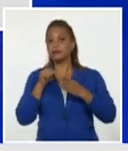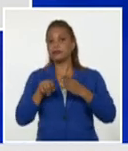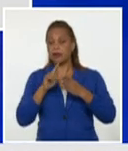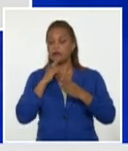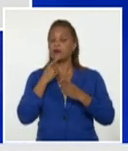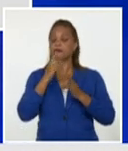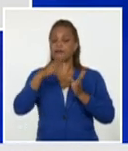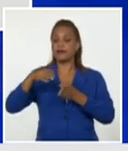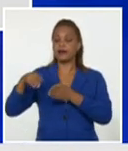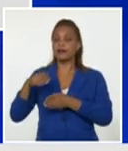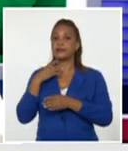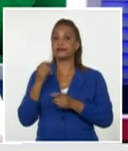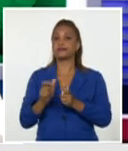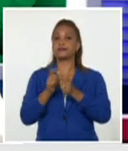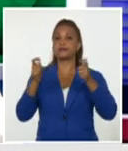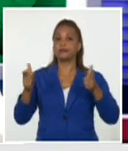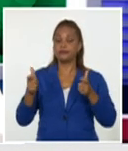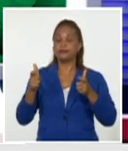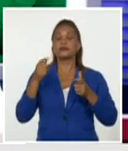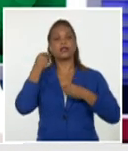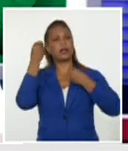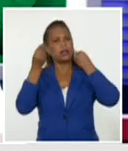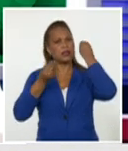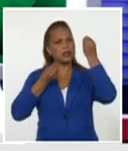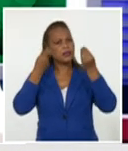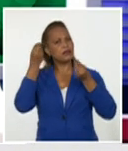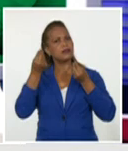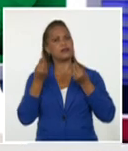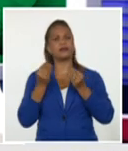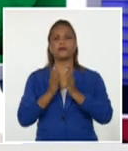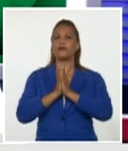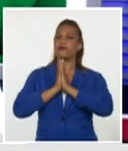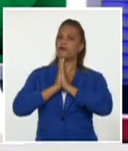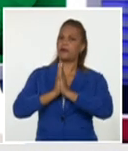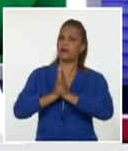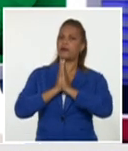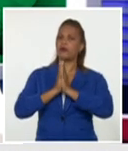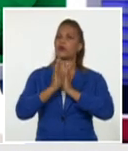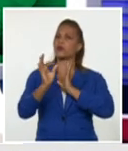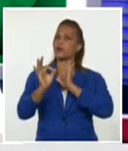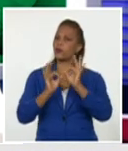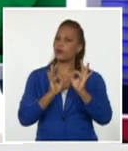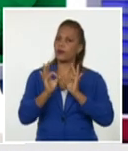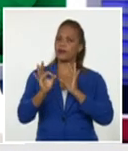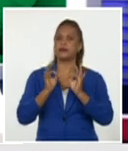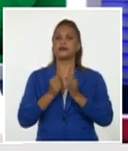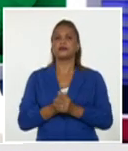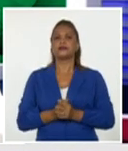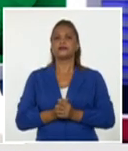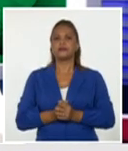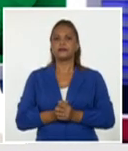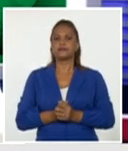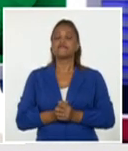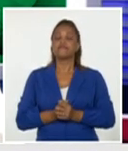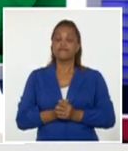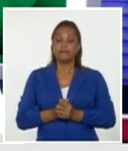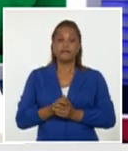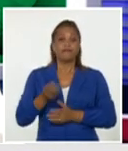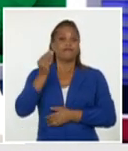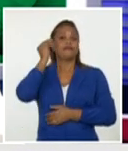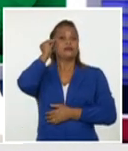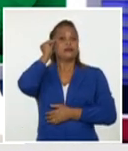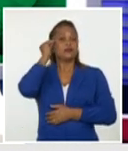reflexión, sirva este análisis para que realmente se interiorice